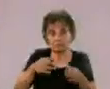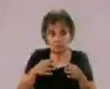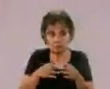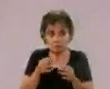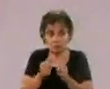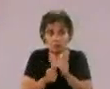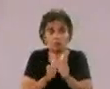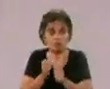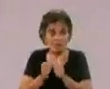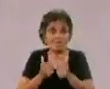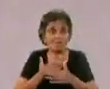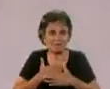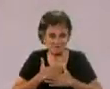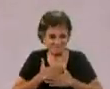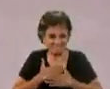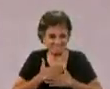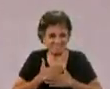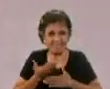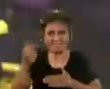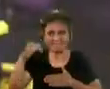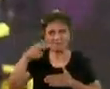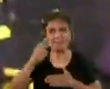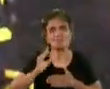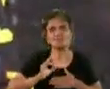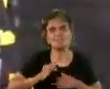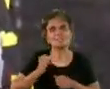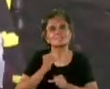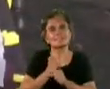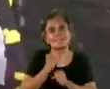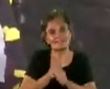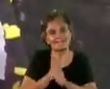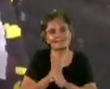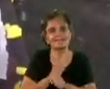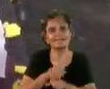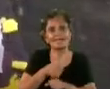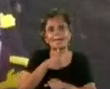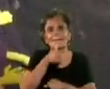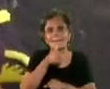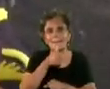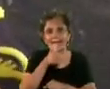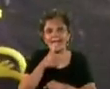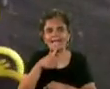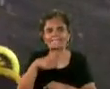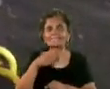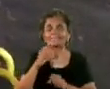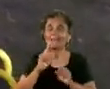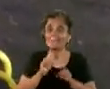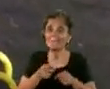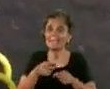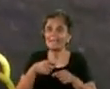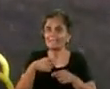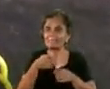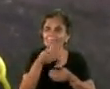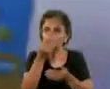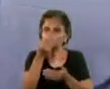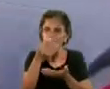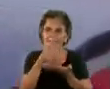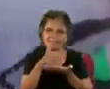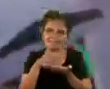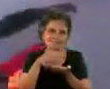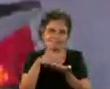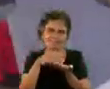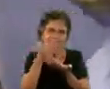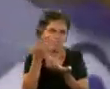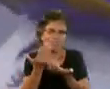grandecito. Ya venimos hace 2 años ya trabajando con esto, gracias a Dios. Tenemos mates, tenemos figuras de acción, tenemos relojes que son como el de la Bella y la